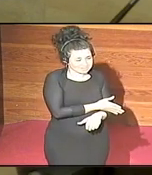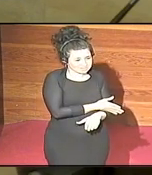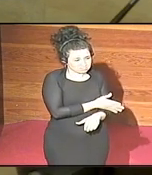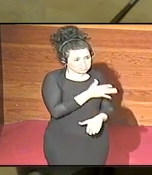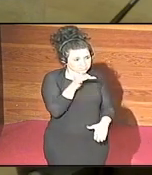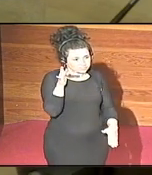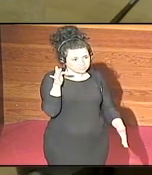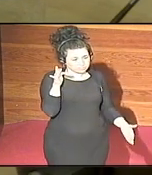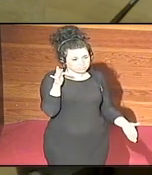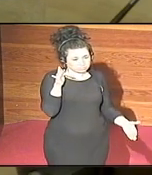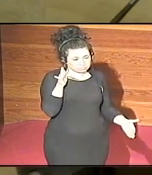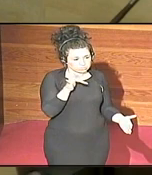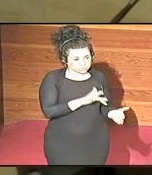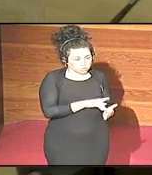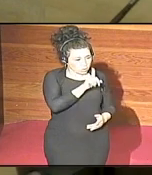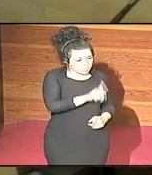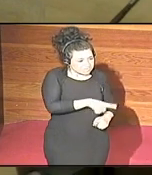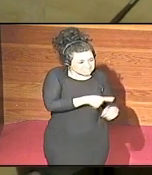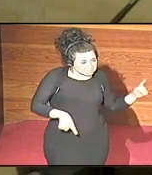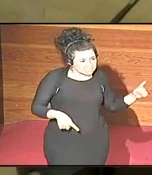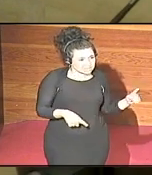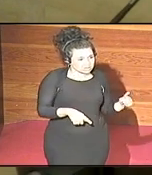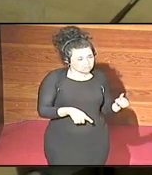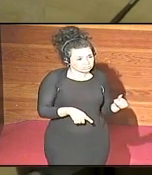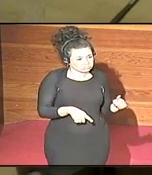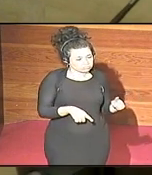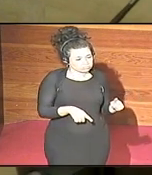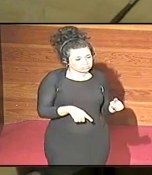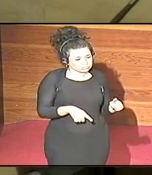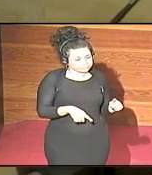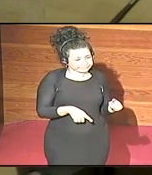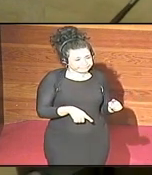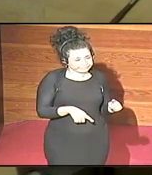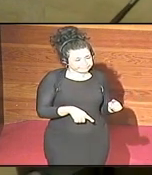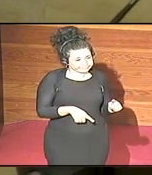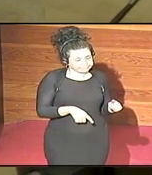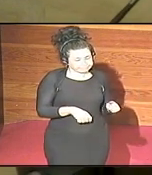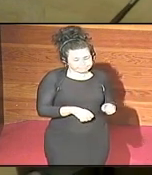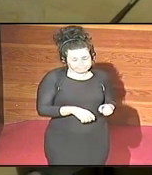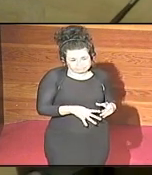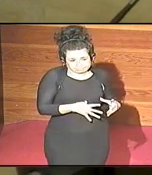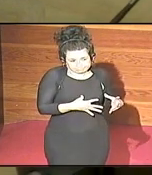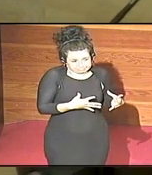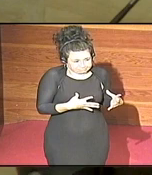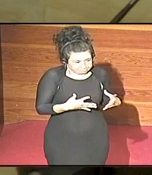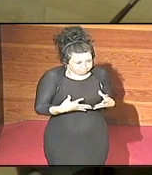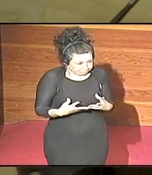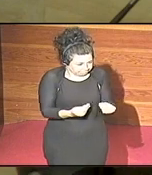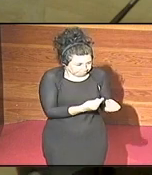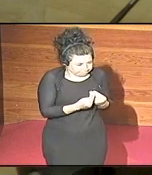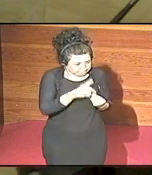tuvimos casi mes y medio con centenares de miles de tropas